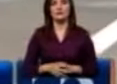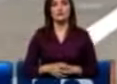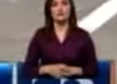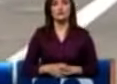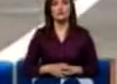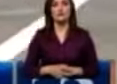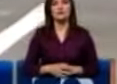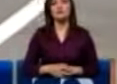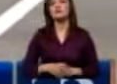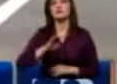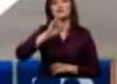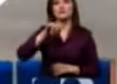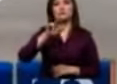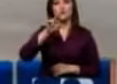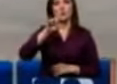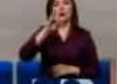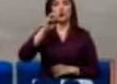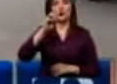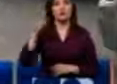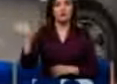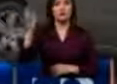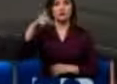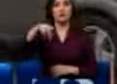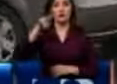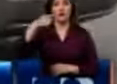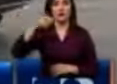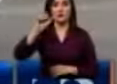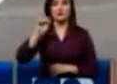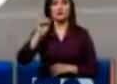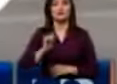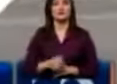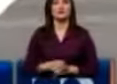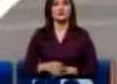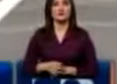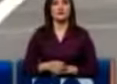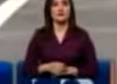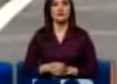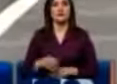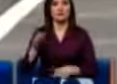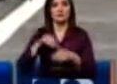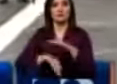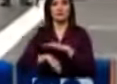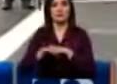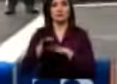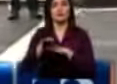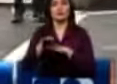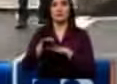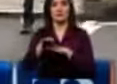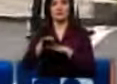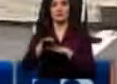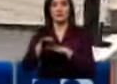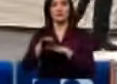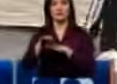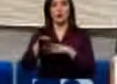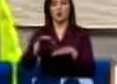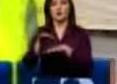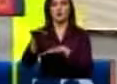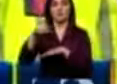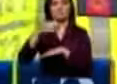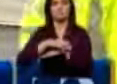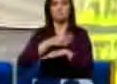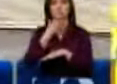hora de la mañana aquí en uno de los pasos, justo cuando se ingresa desde la Granados hacia el intercambiador Eloy Alfaro.